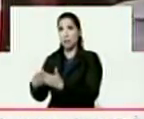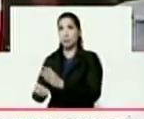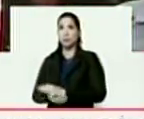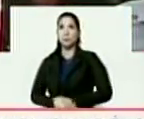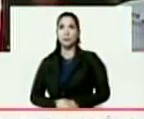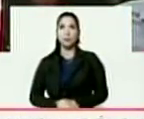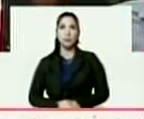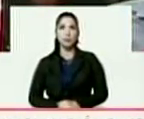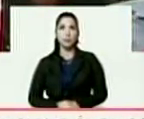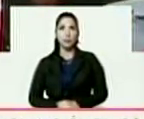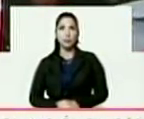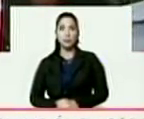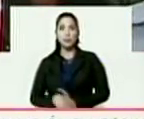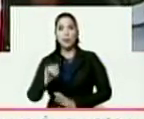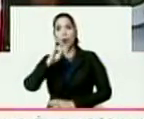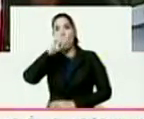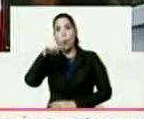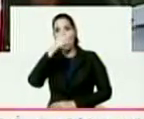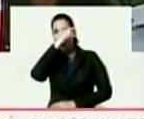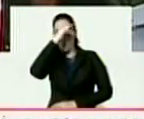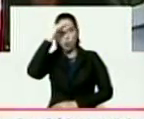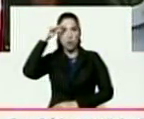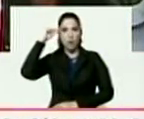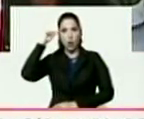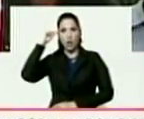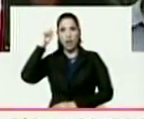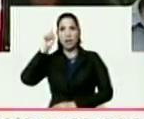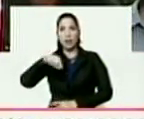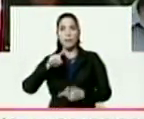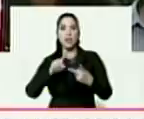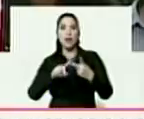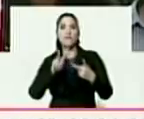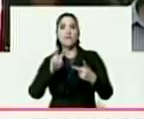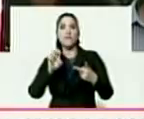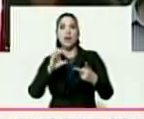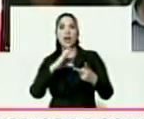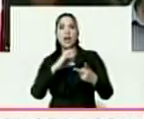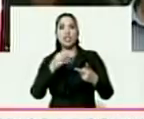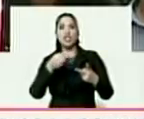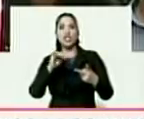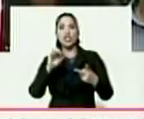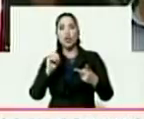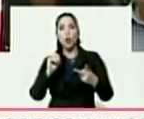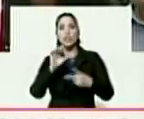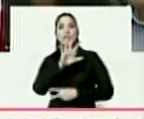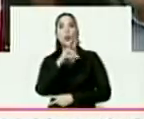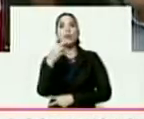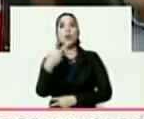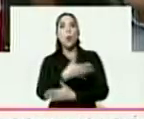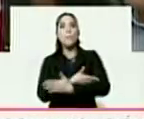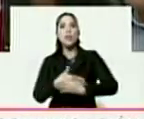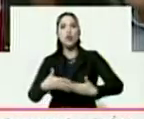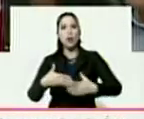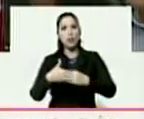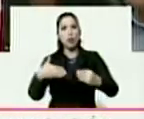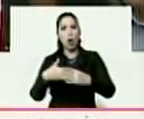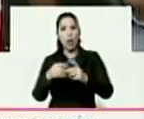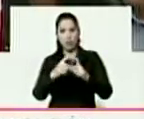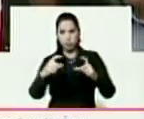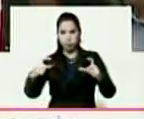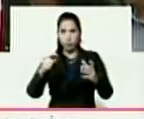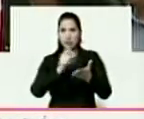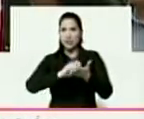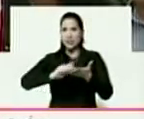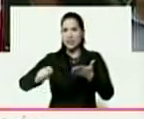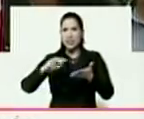que a julio borges y a vecchio 52 millones de dólares entregó un cheque lo que